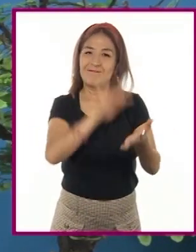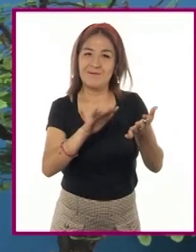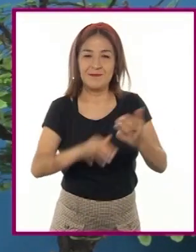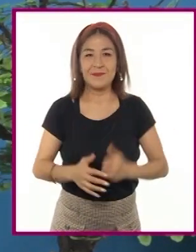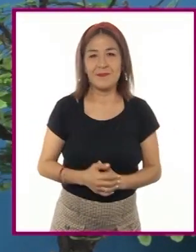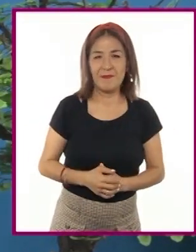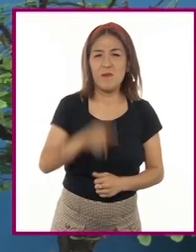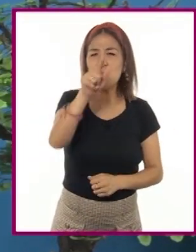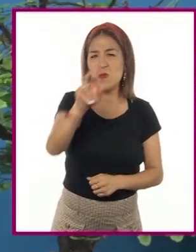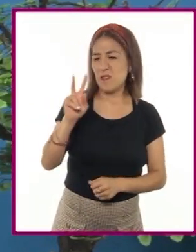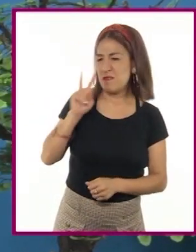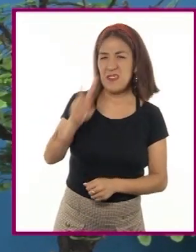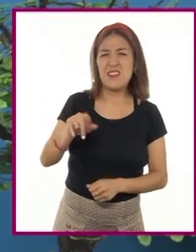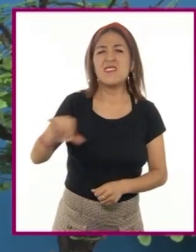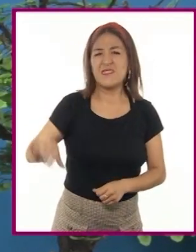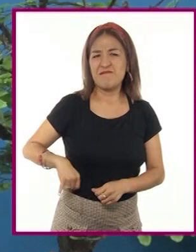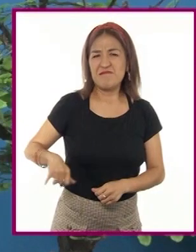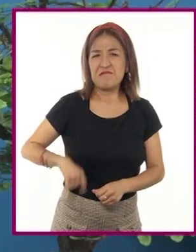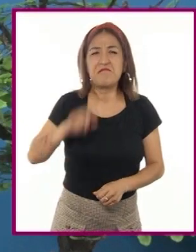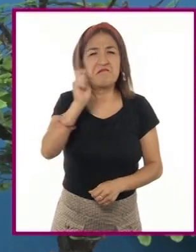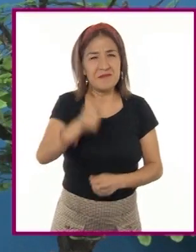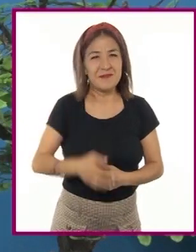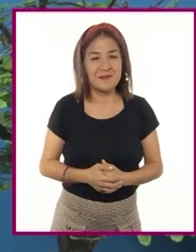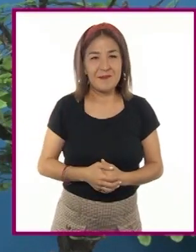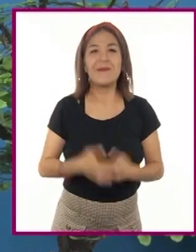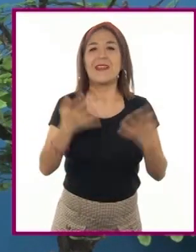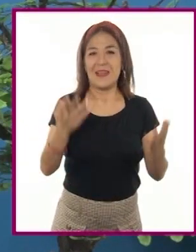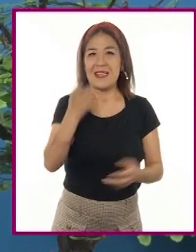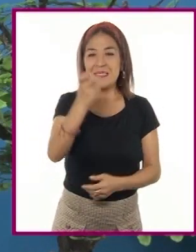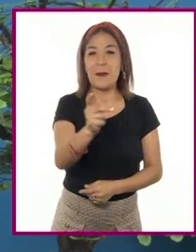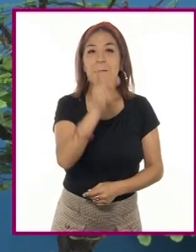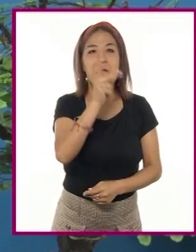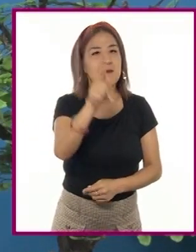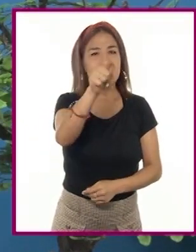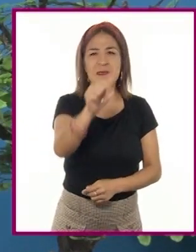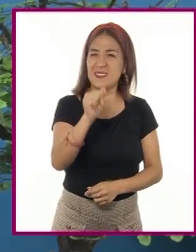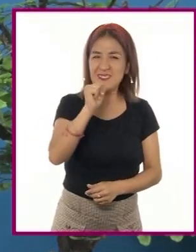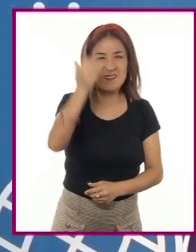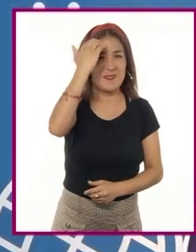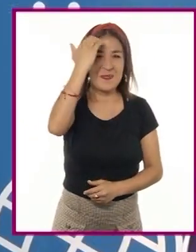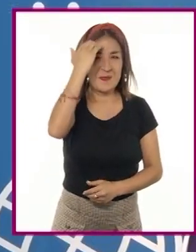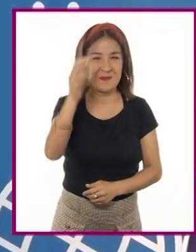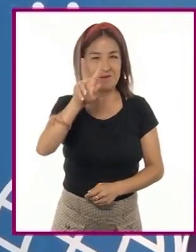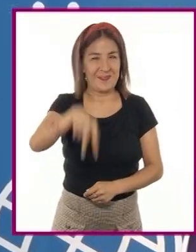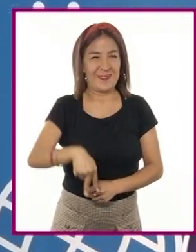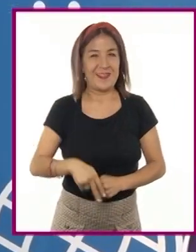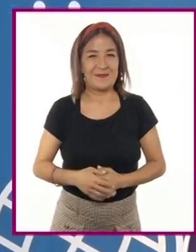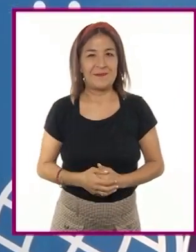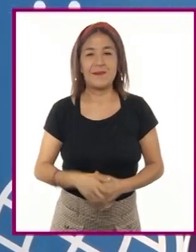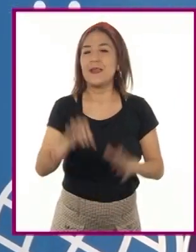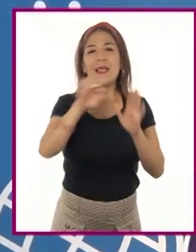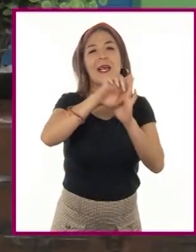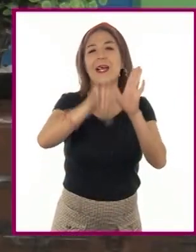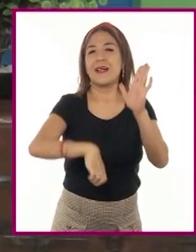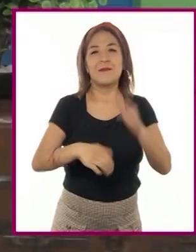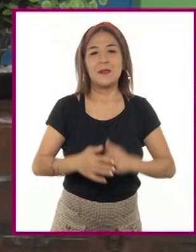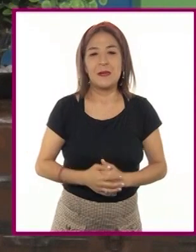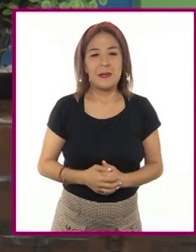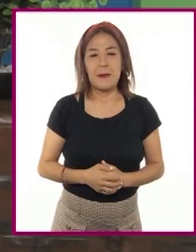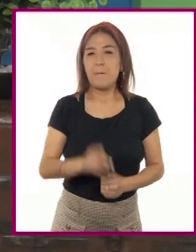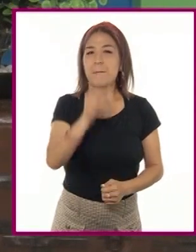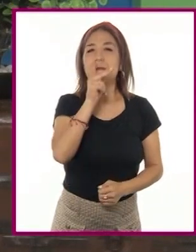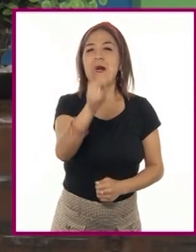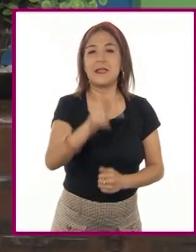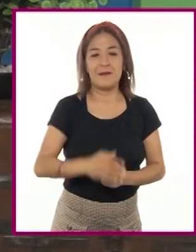más llamó su atención? Seguramente las palabras que desconocen, ¿cierto? Por ejemplo, la